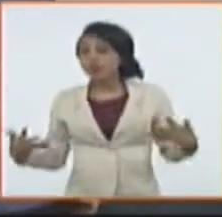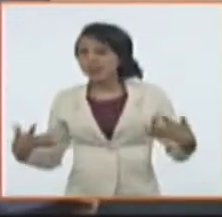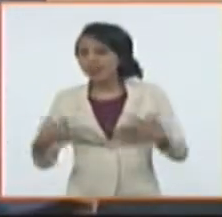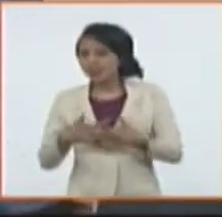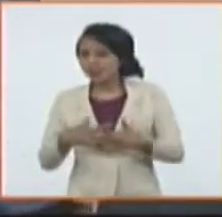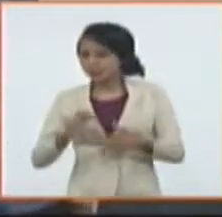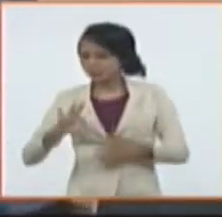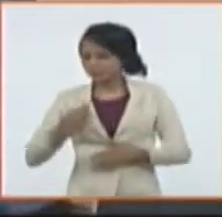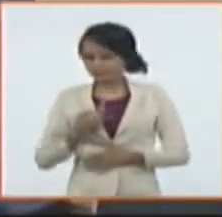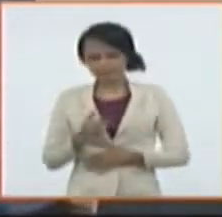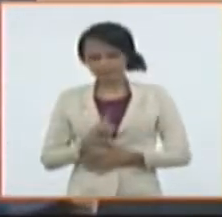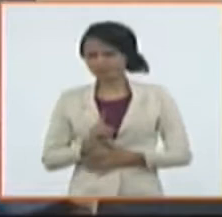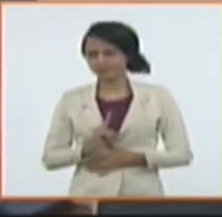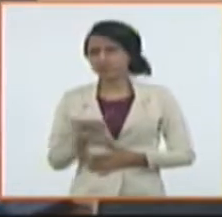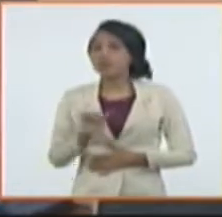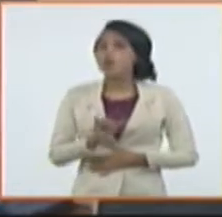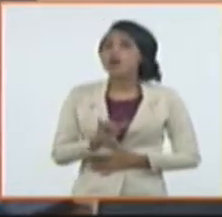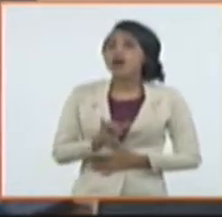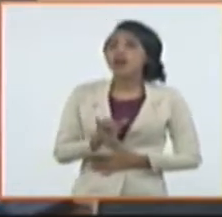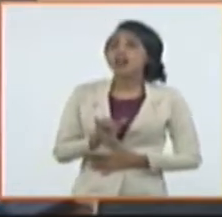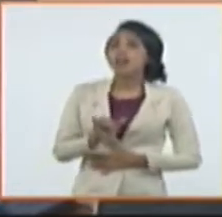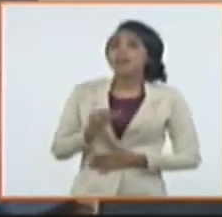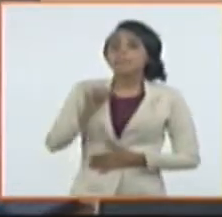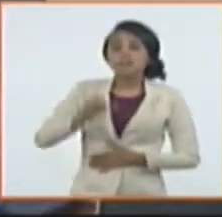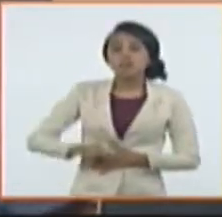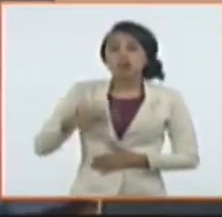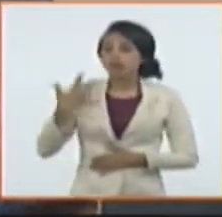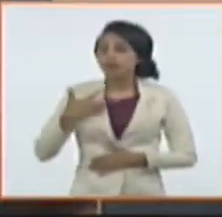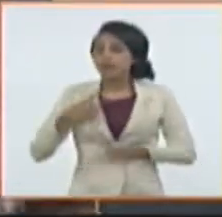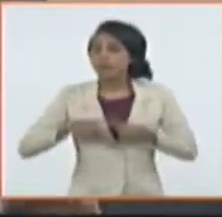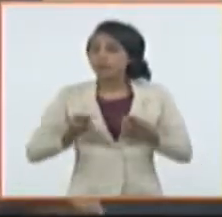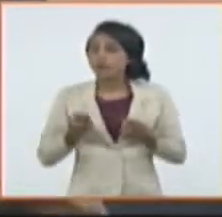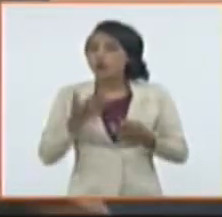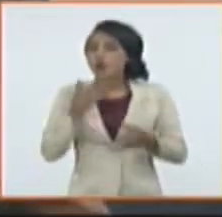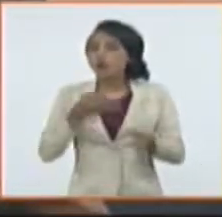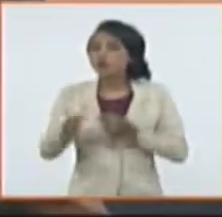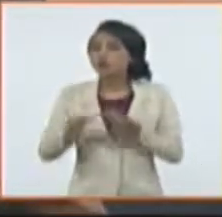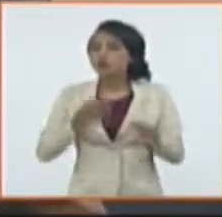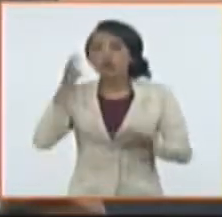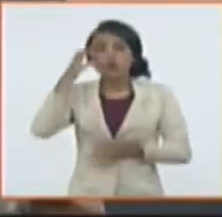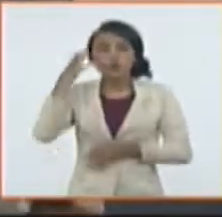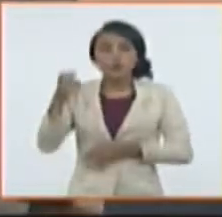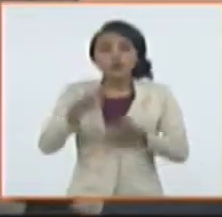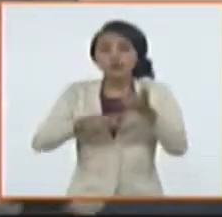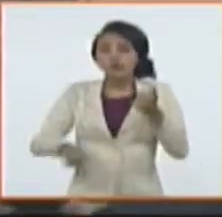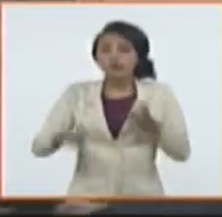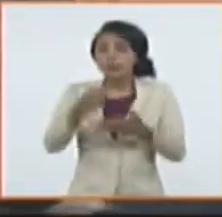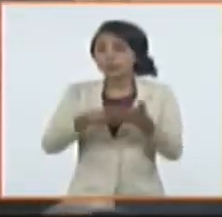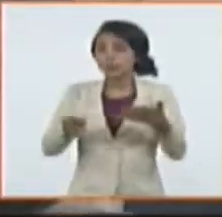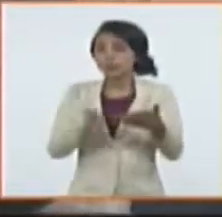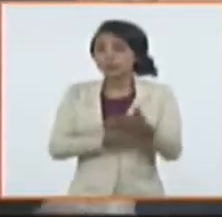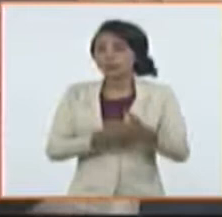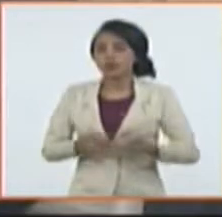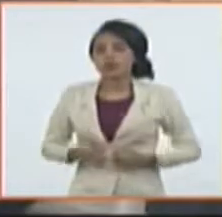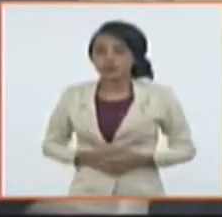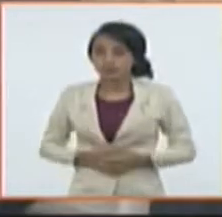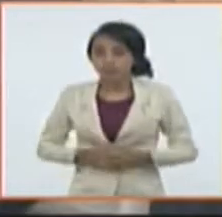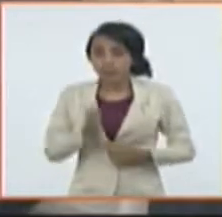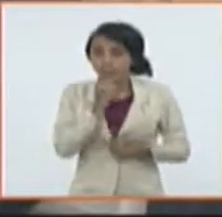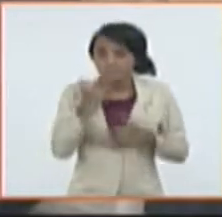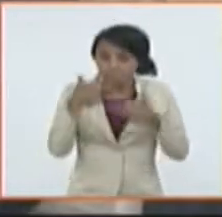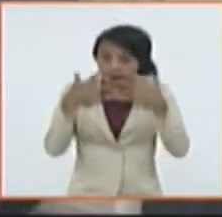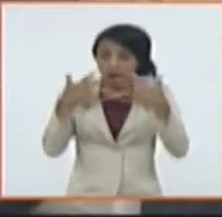Hay críticas a cómo funciona el gobierno provincial del poder popular, que es un concepto mucho más amplio que